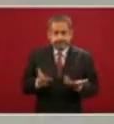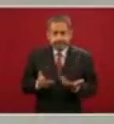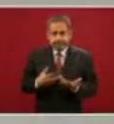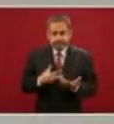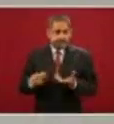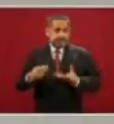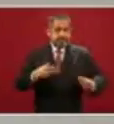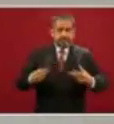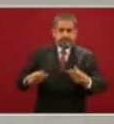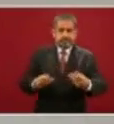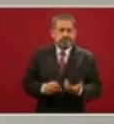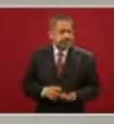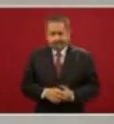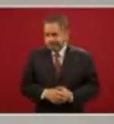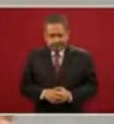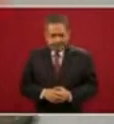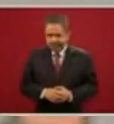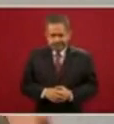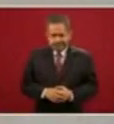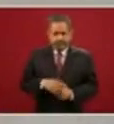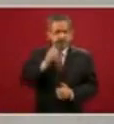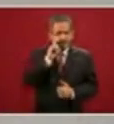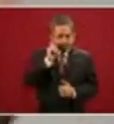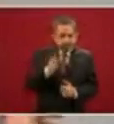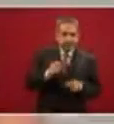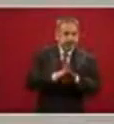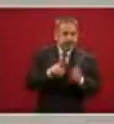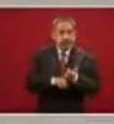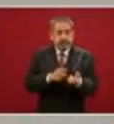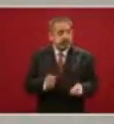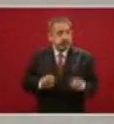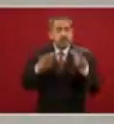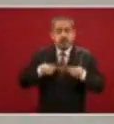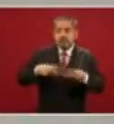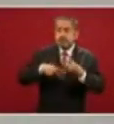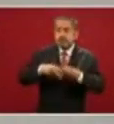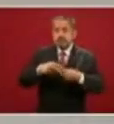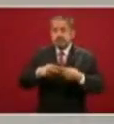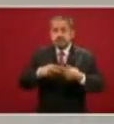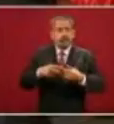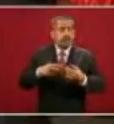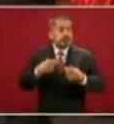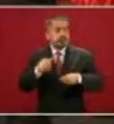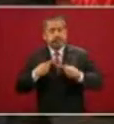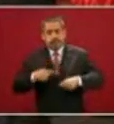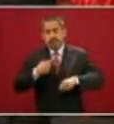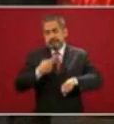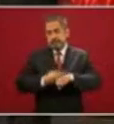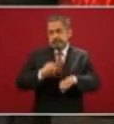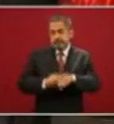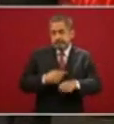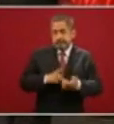contagiando. La fuerza del contagio, el volumen de personas, el número de personas afectadas